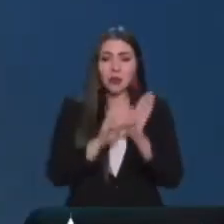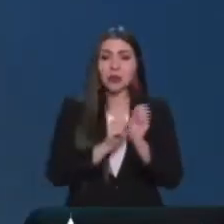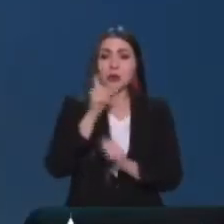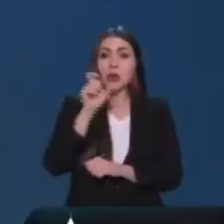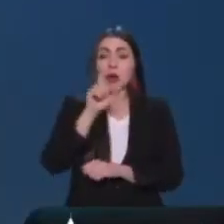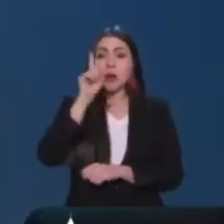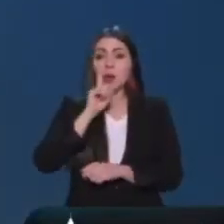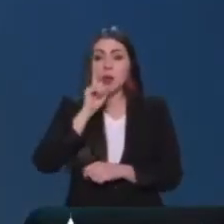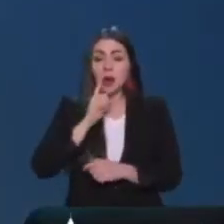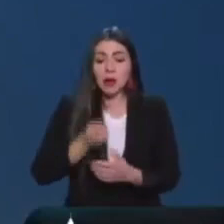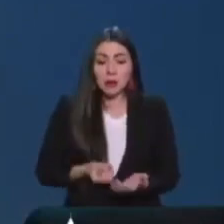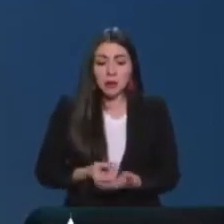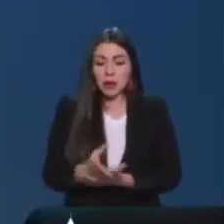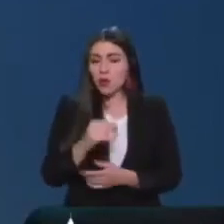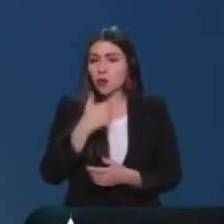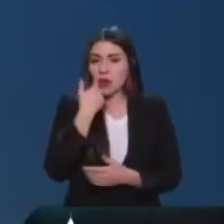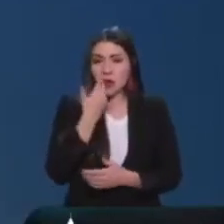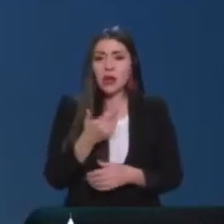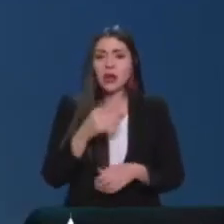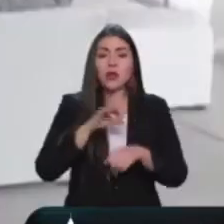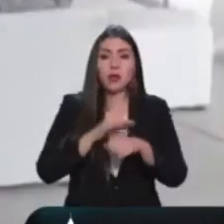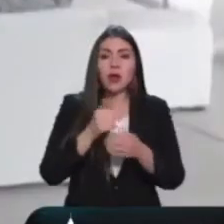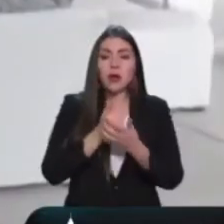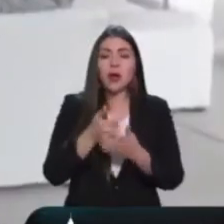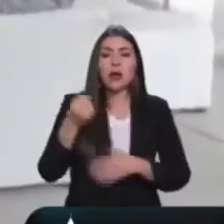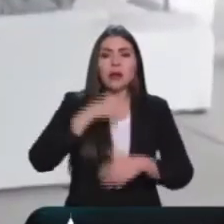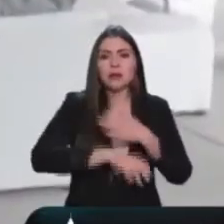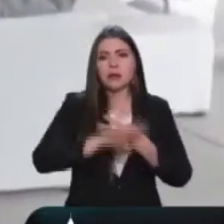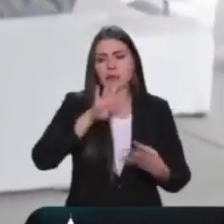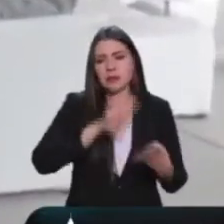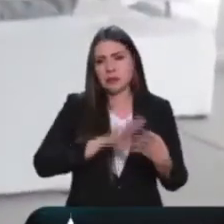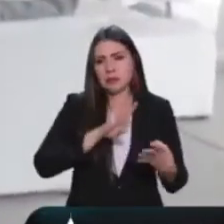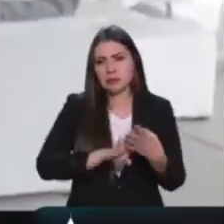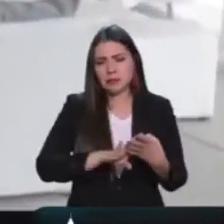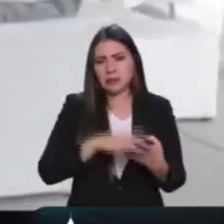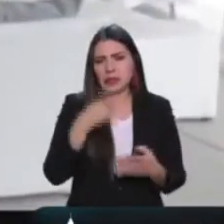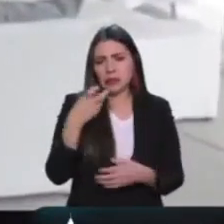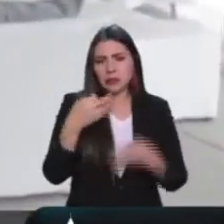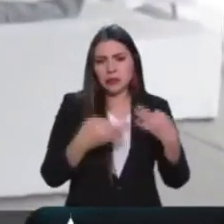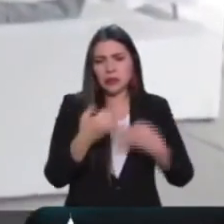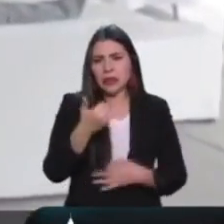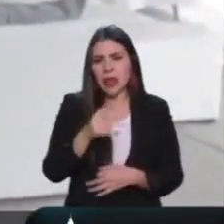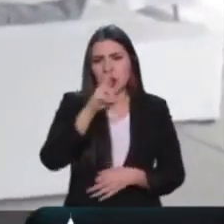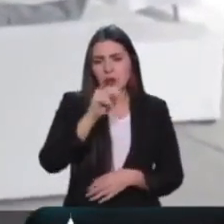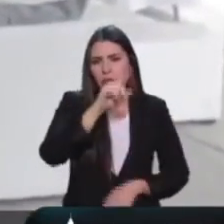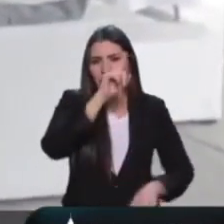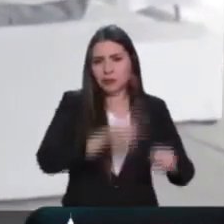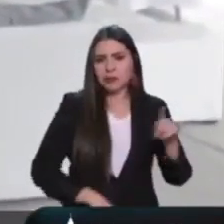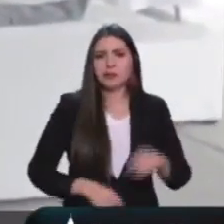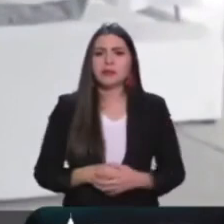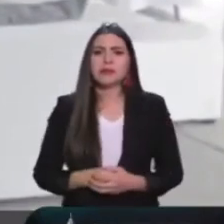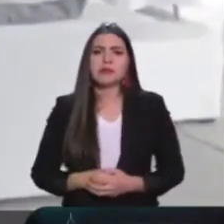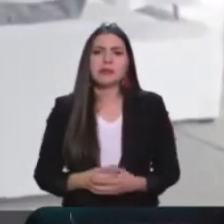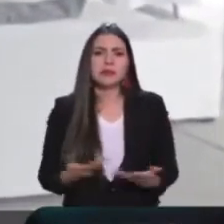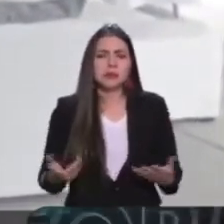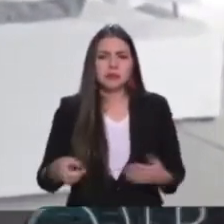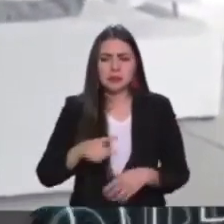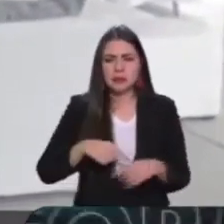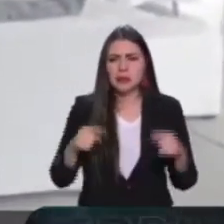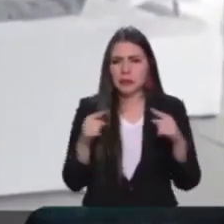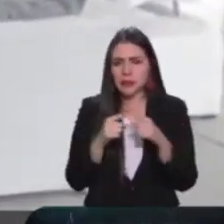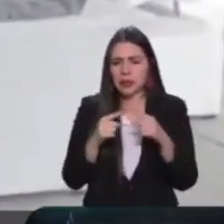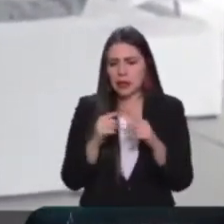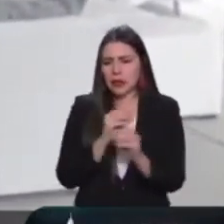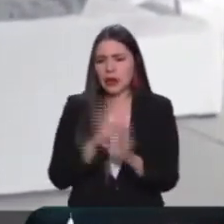personal médico que les ayuden con consentimiento. Yo creo que la postura de la Iglesia es clara, ¿no? Predicar el Evangelio de la vida